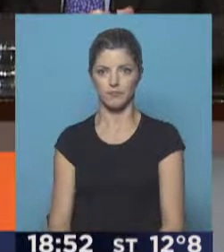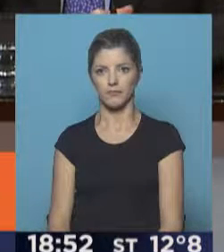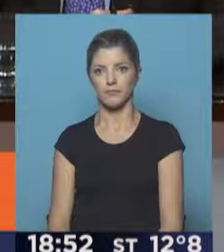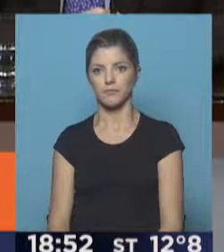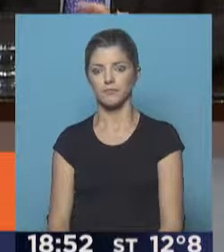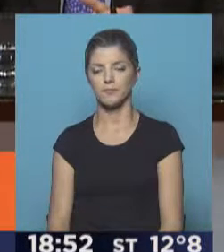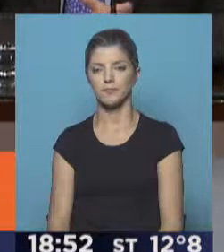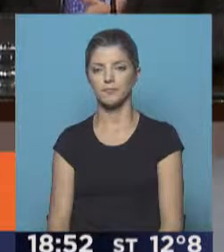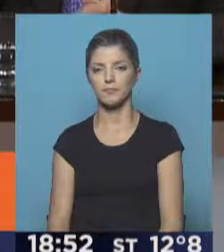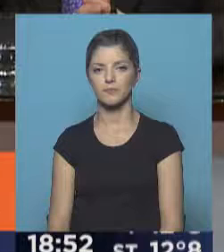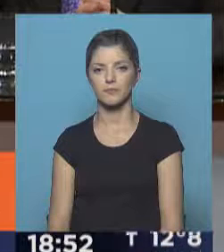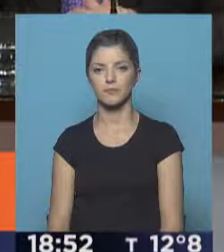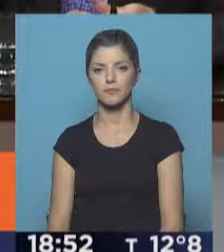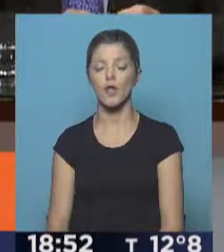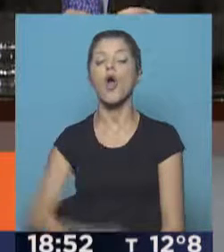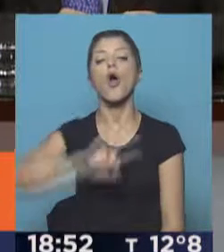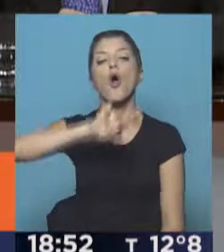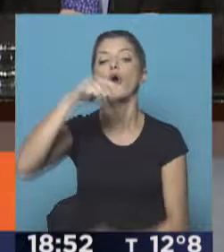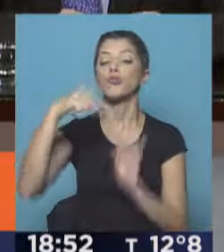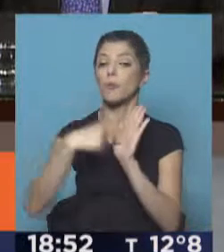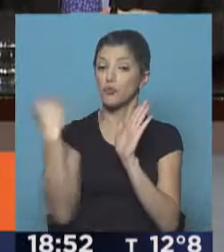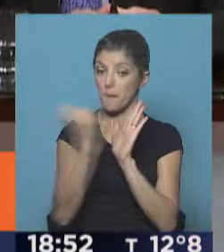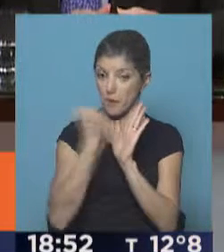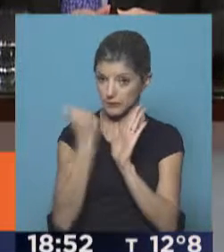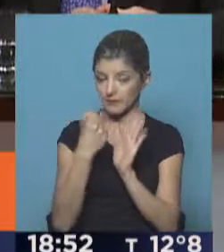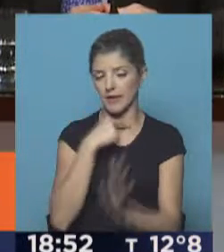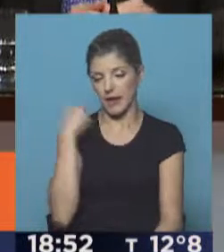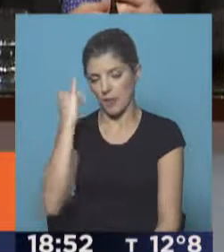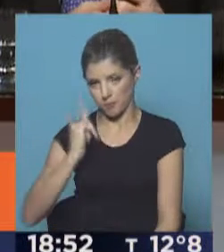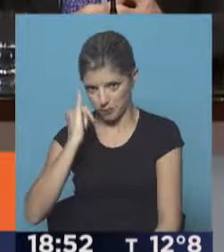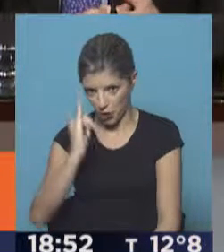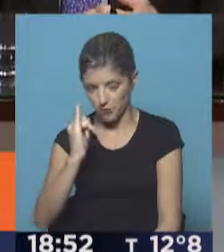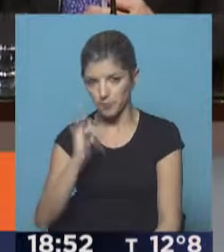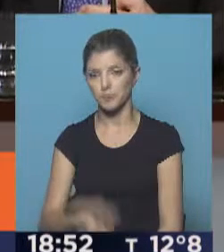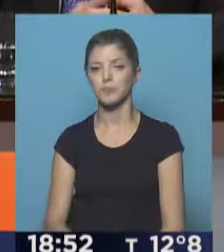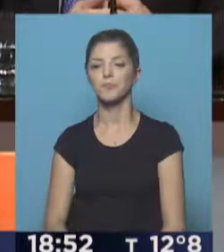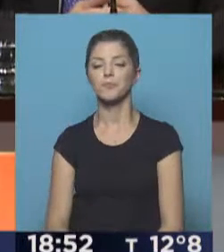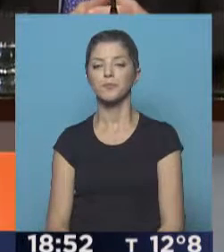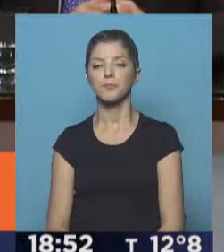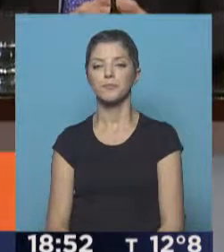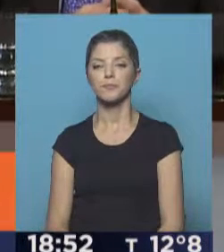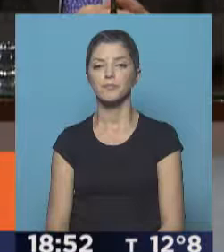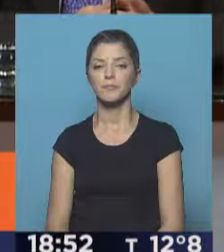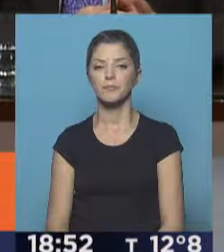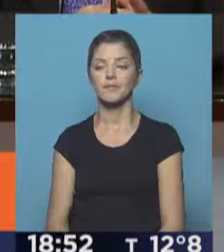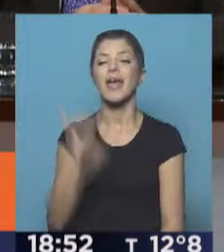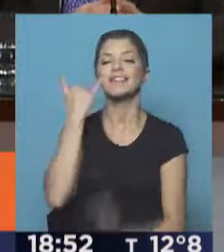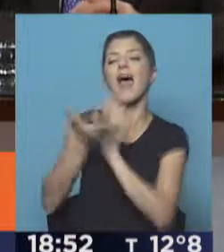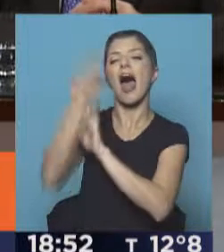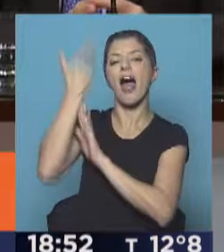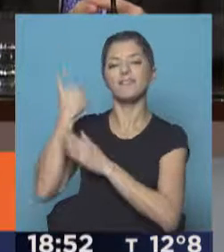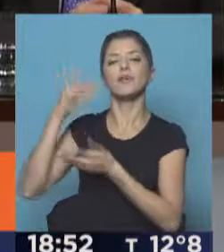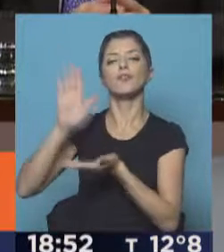El otro dato importante que queremos contar hoy es que a lo que ya se ha hecho de tarifa